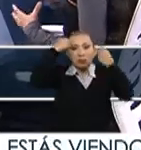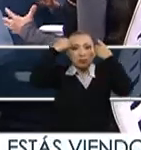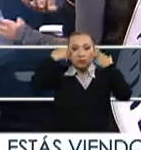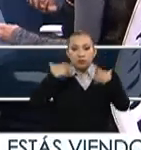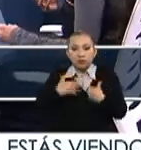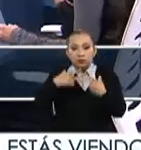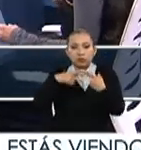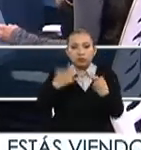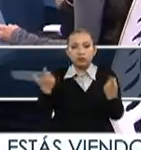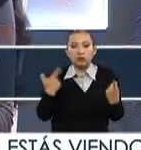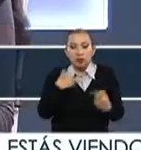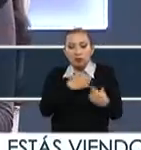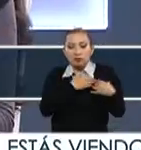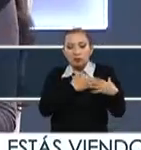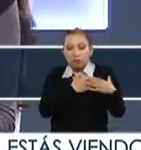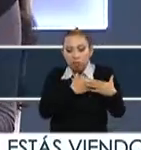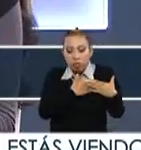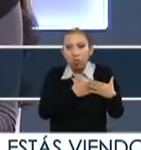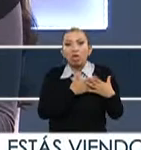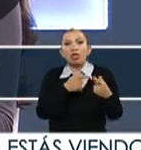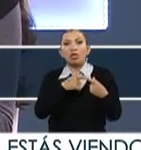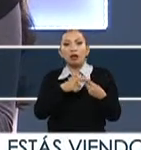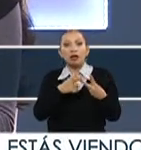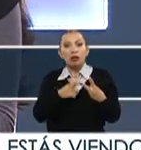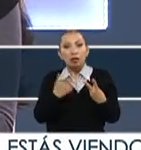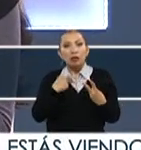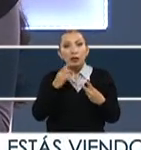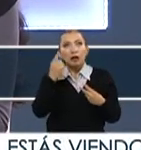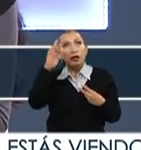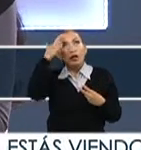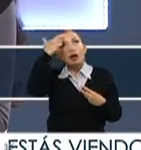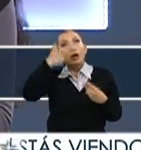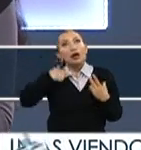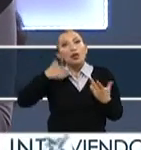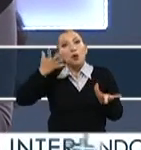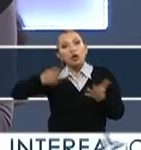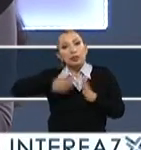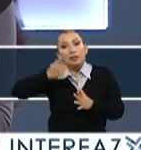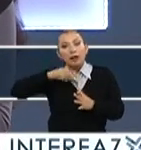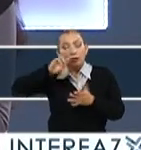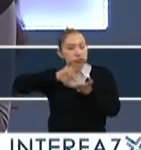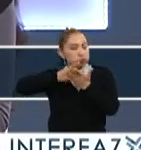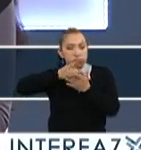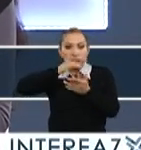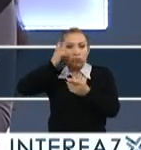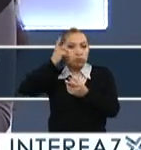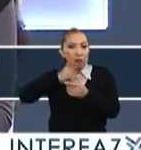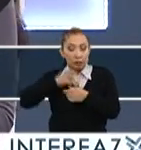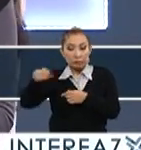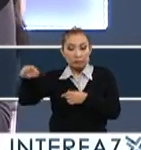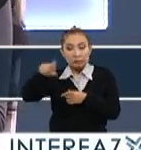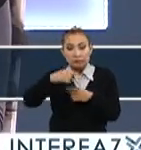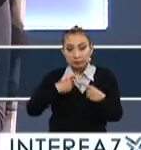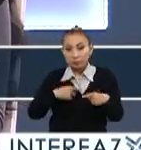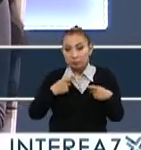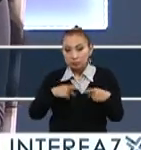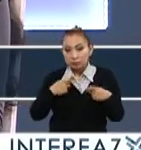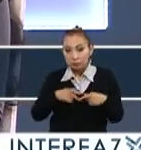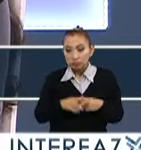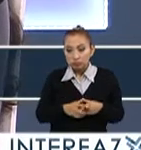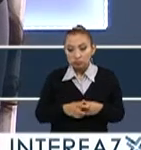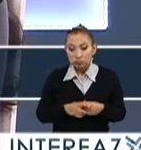sudan, tienen palpitaciones cardíacas o pesadillas. Son personas